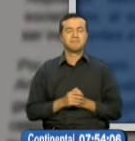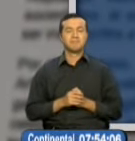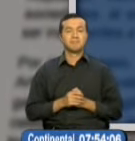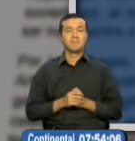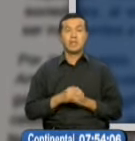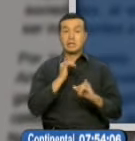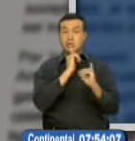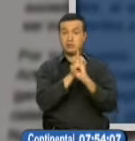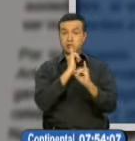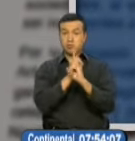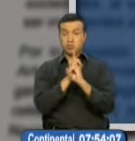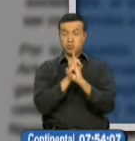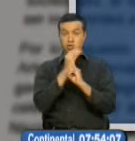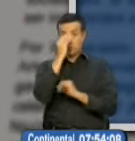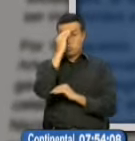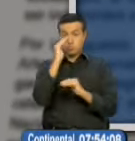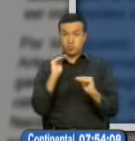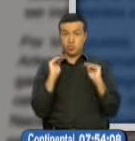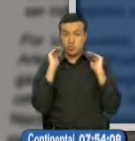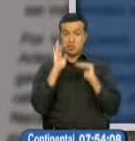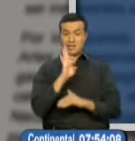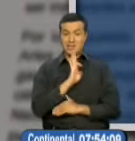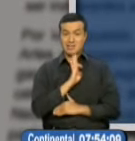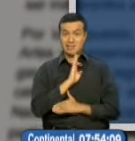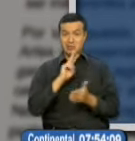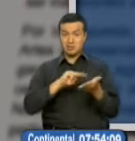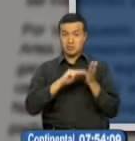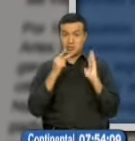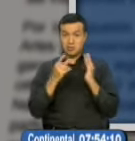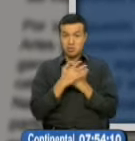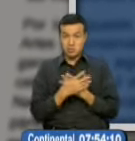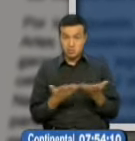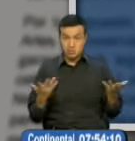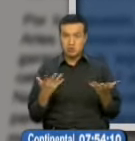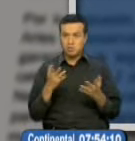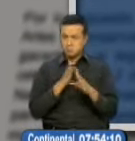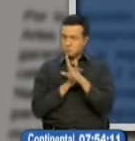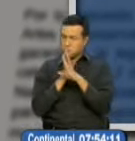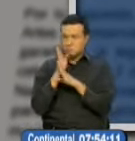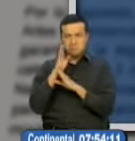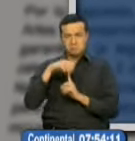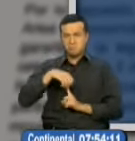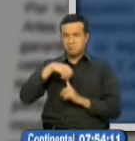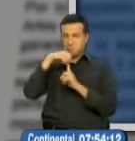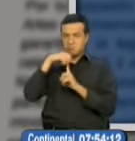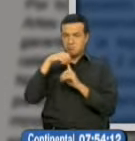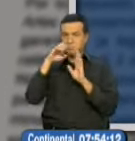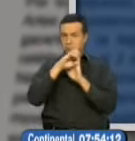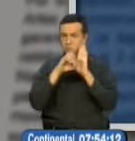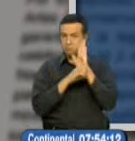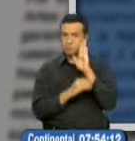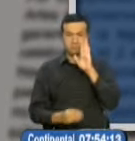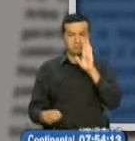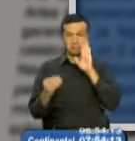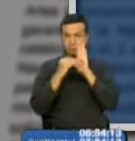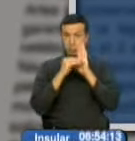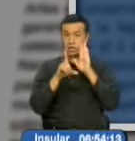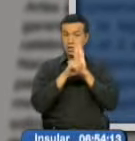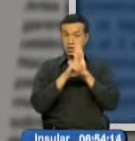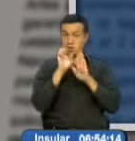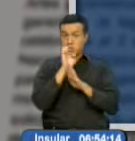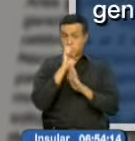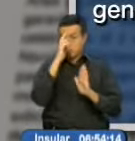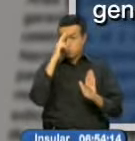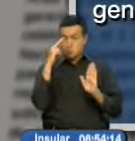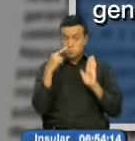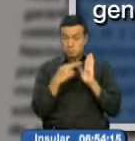las instituciones de educación superior técnica y tecnológica, fieles a los principios consagrados en la Carta Magna y a las leyes de la